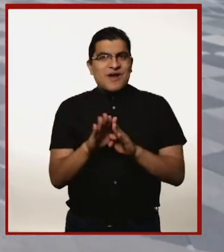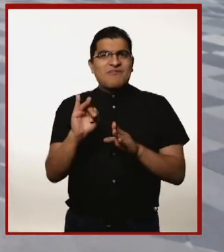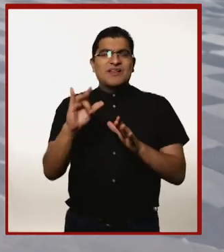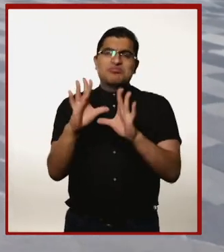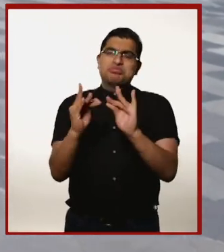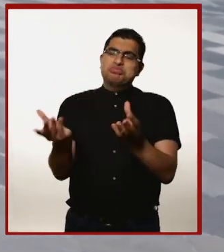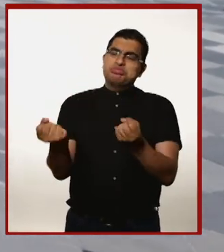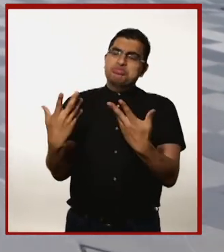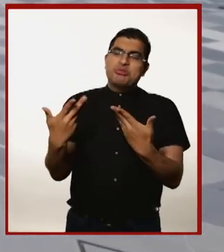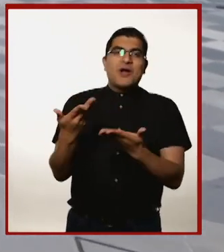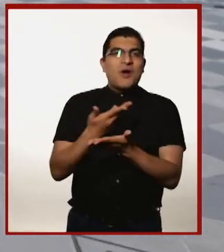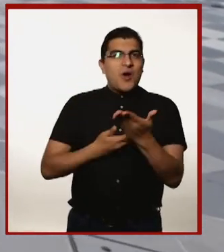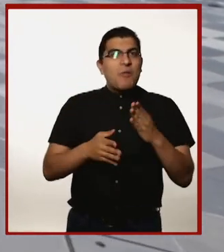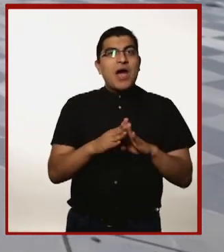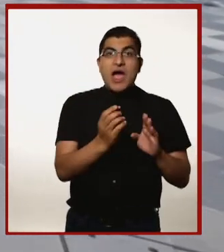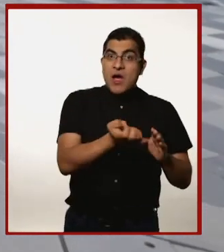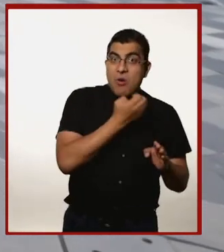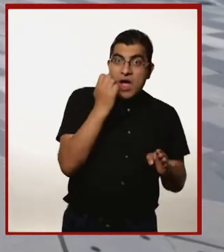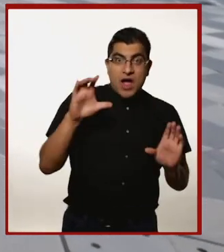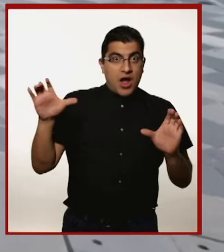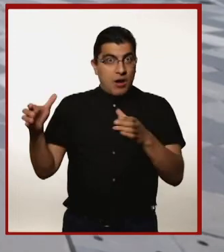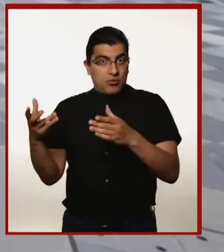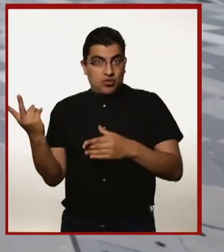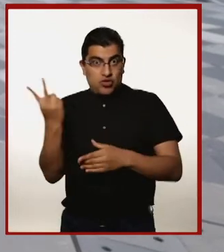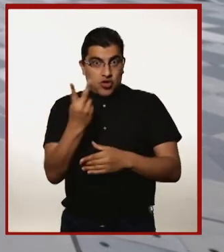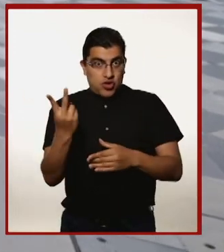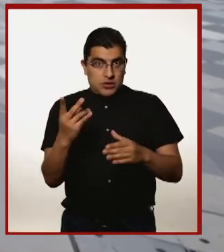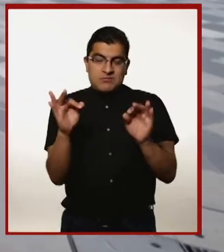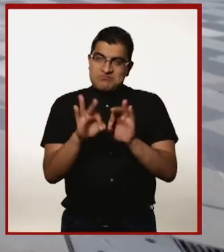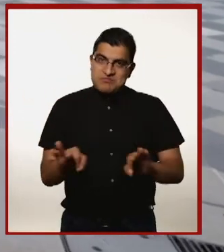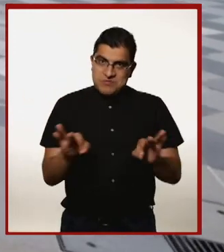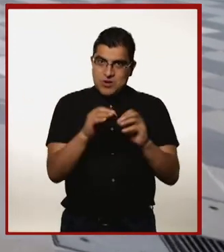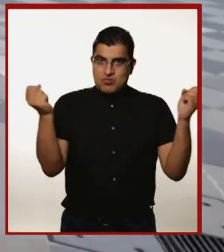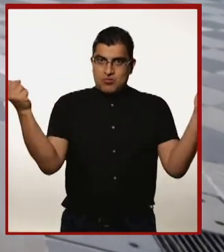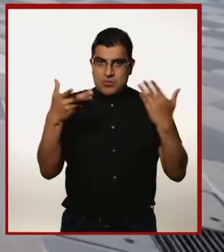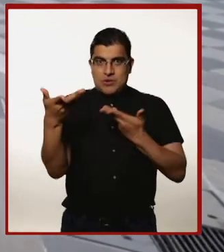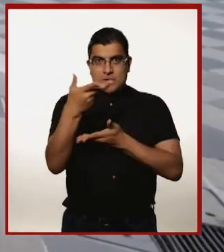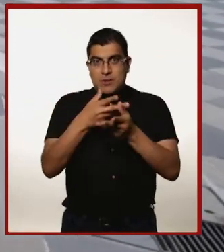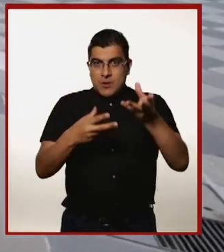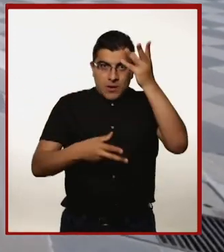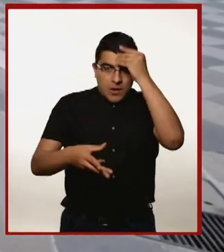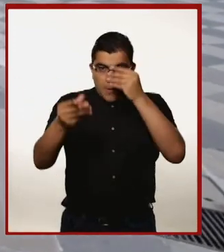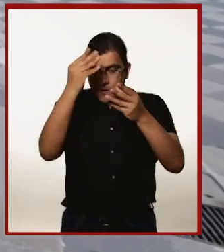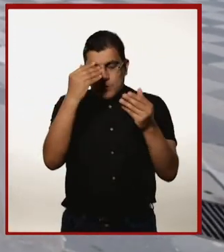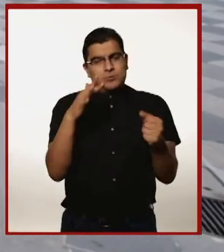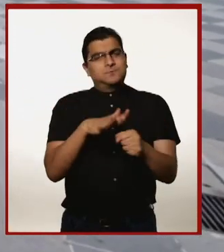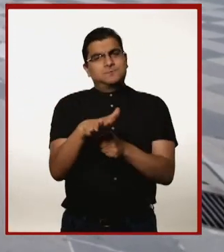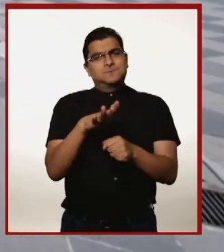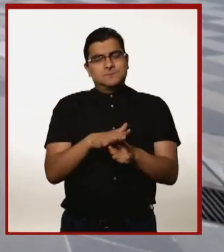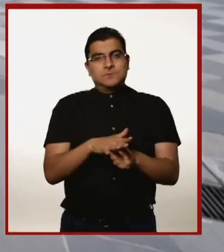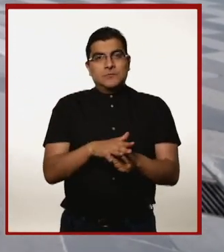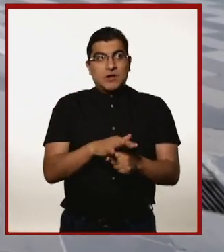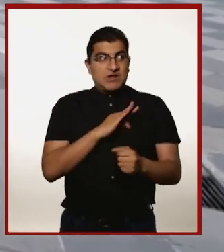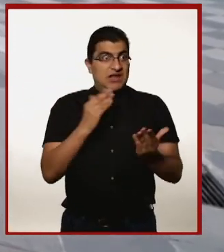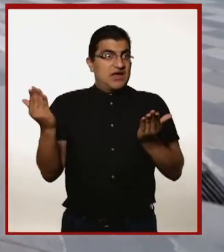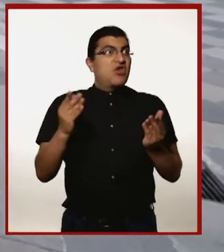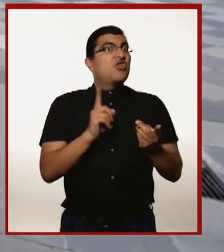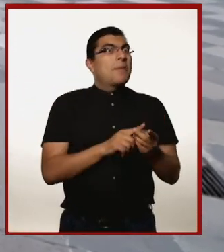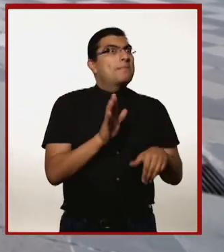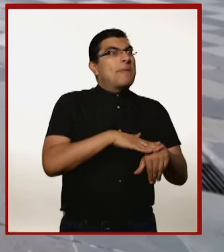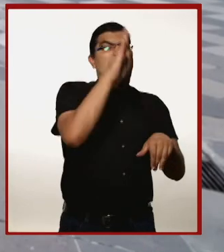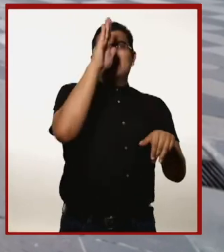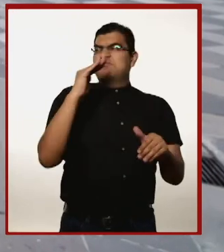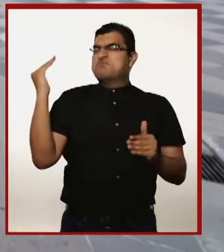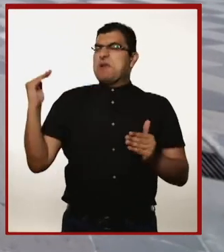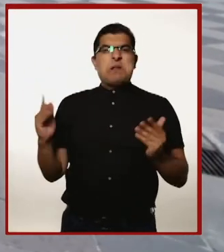ha presentado Felicitas Valdivia. Tanto la escuela como la comunidad nos brindan una gran posibilidad de aprendizajes. No se trata de